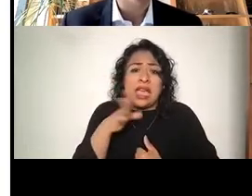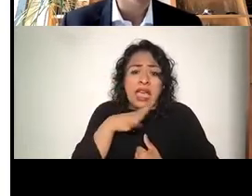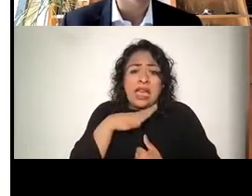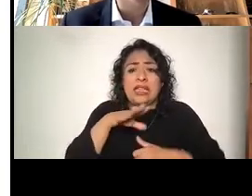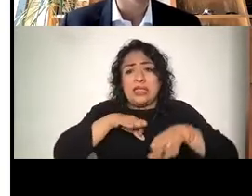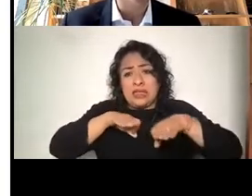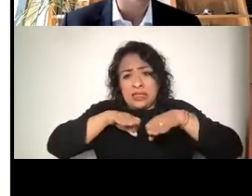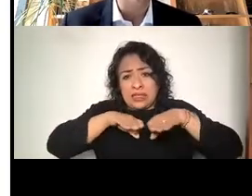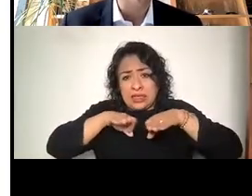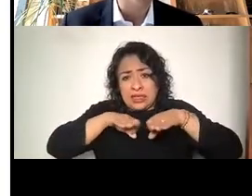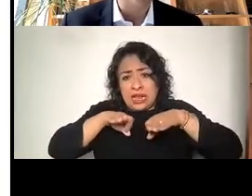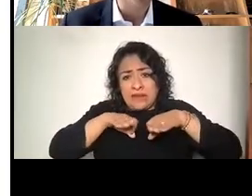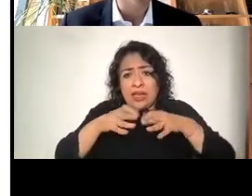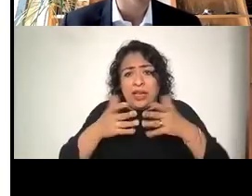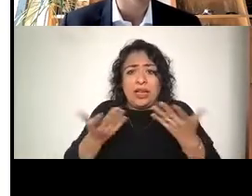trabajo